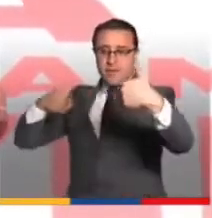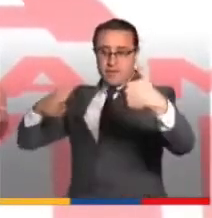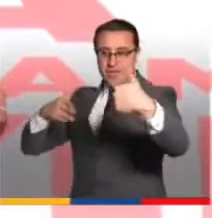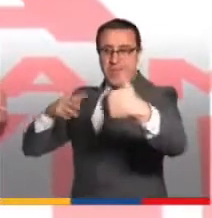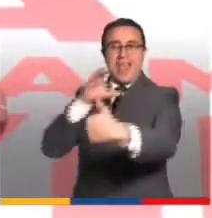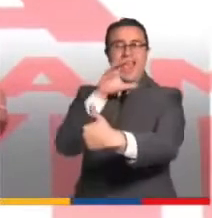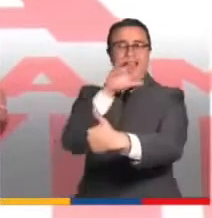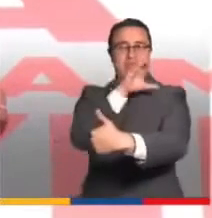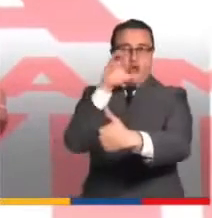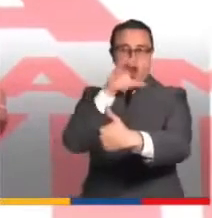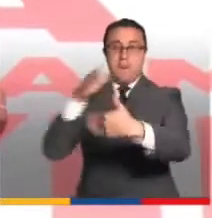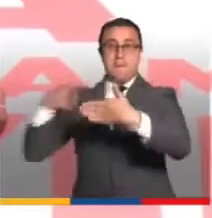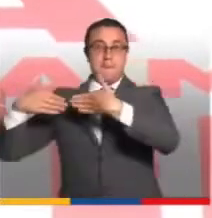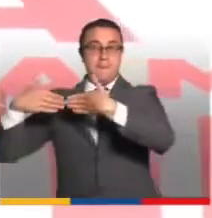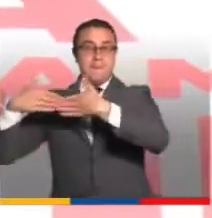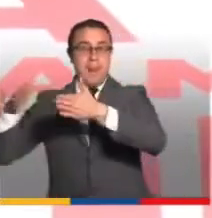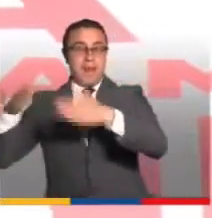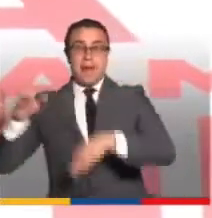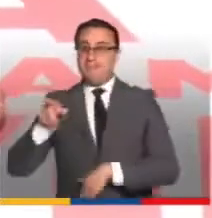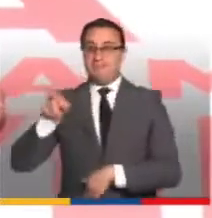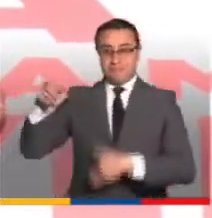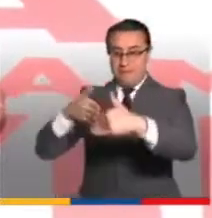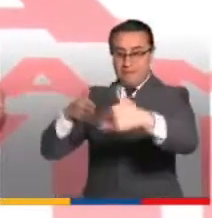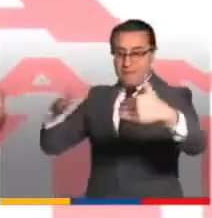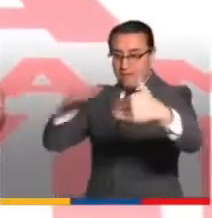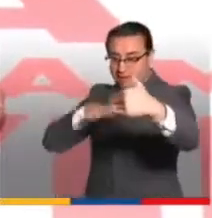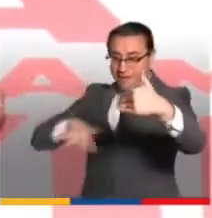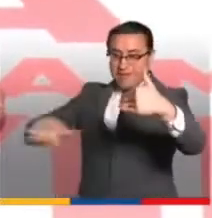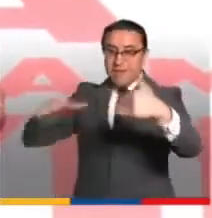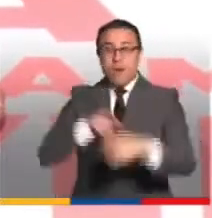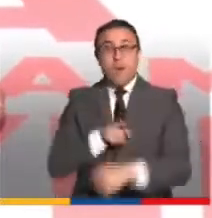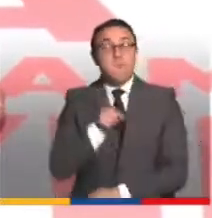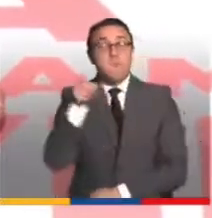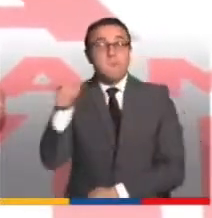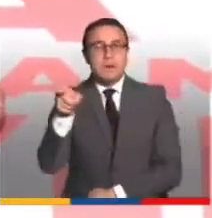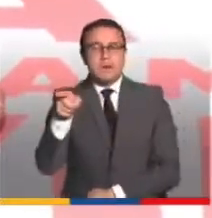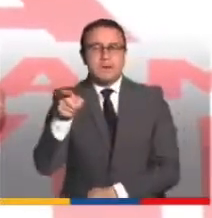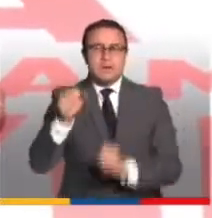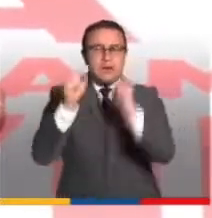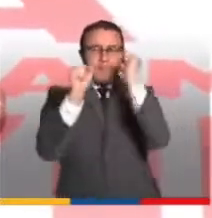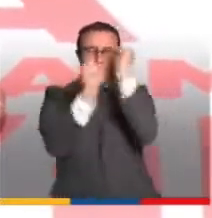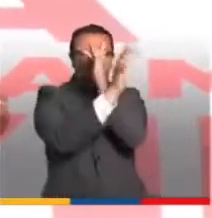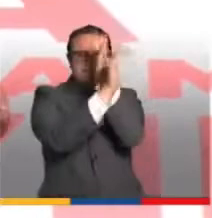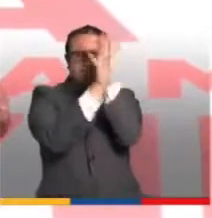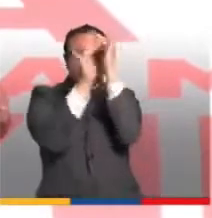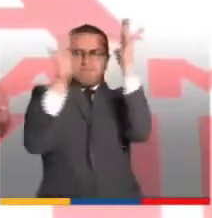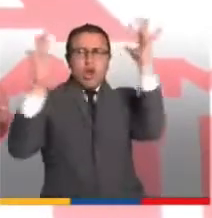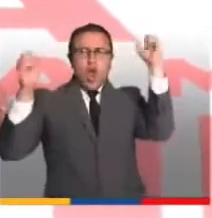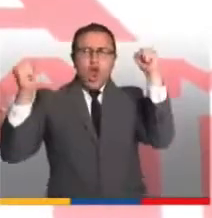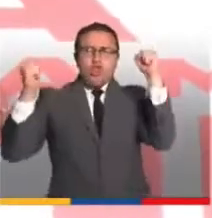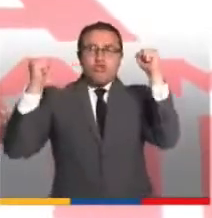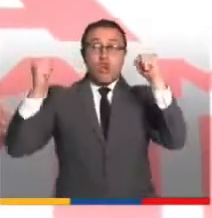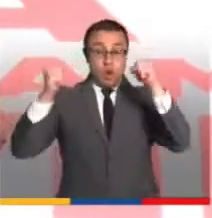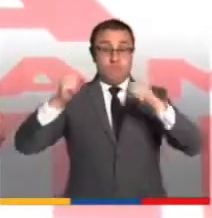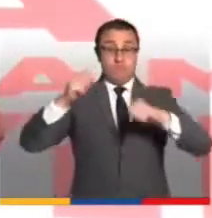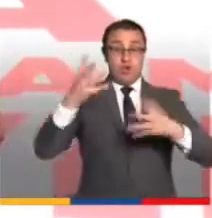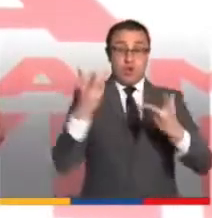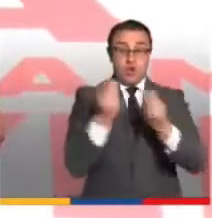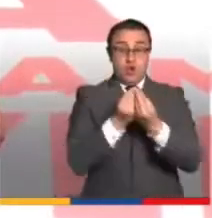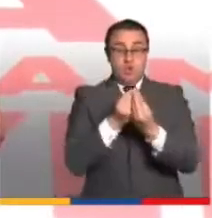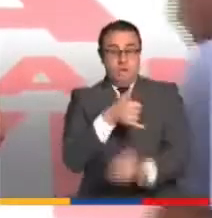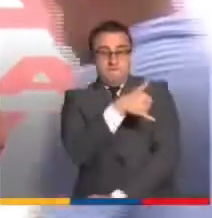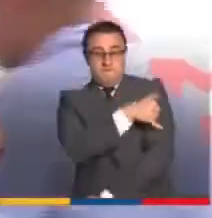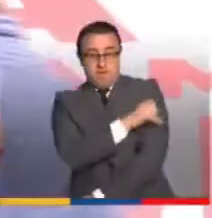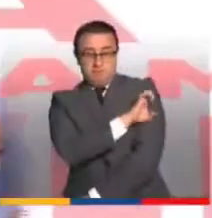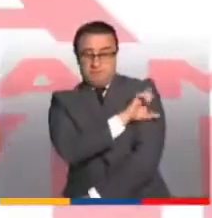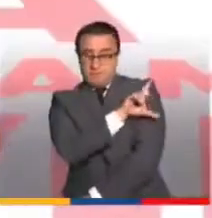entre Colombia y Panamá, región inhóspita que ni las guerrillas han conquistado siquiera,